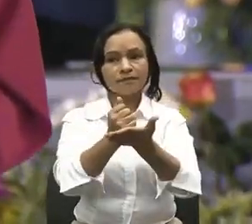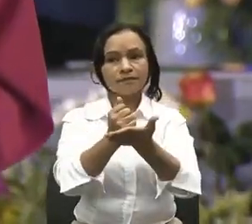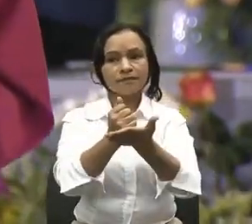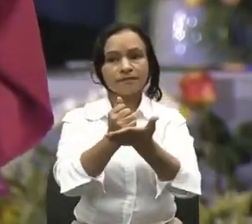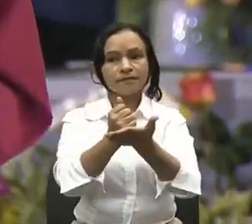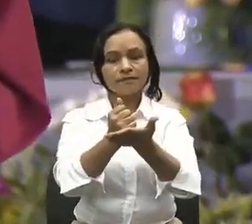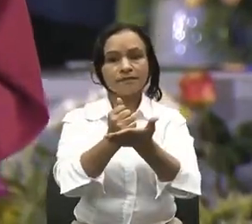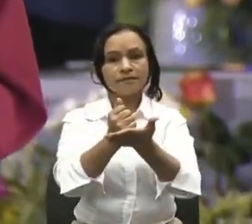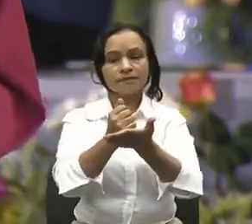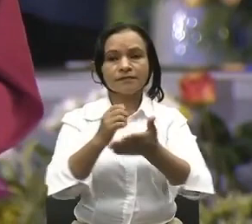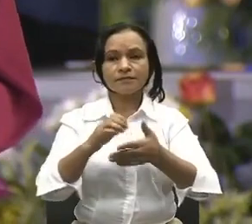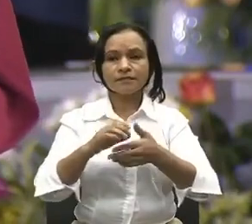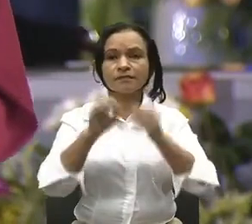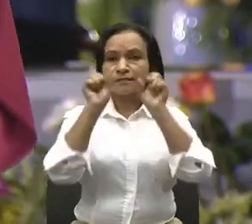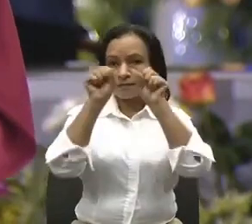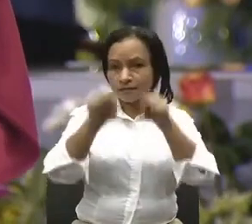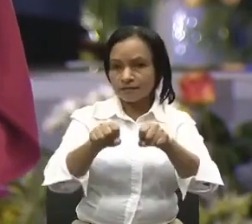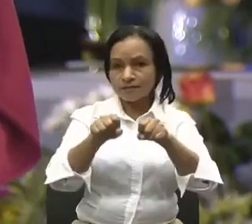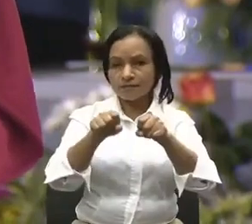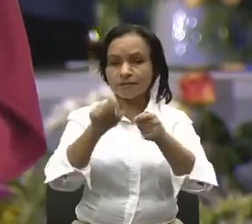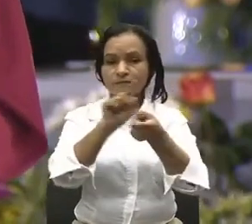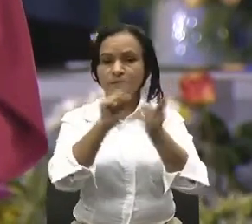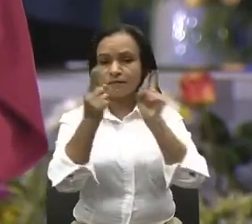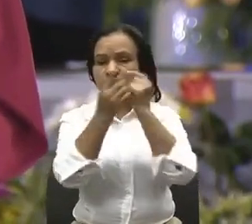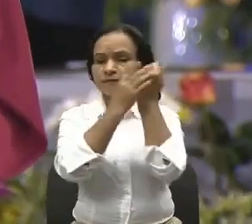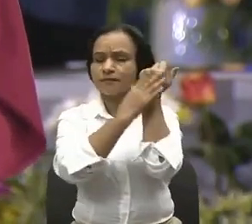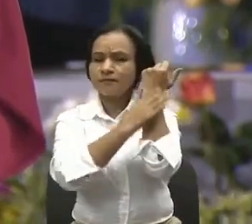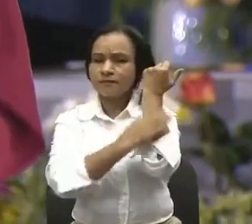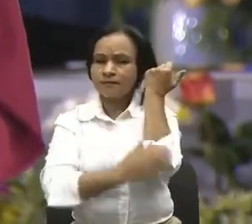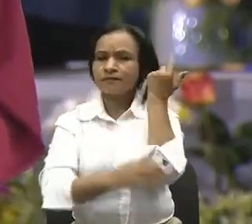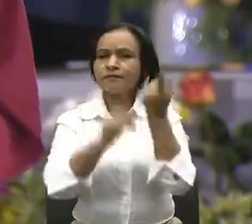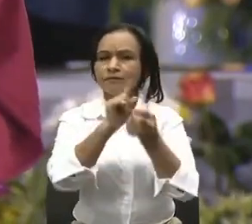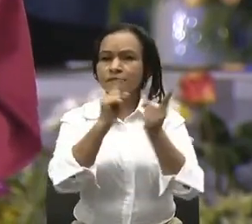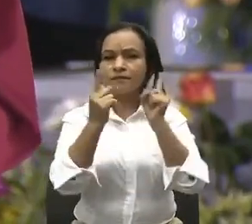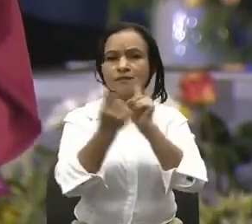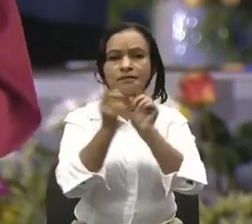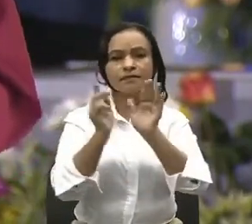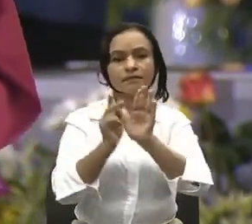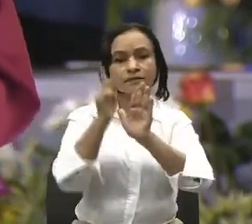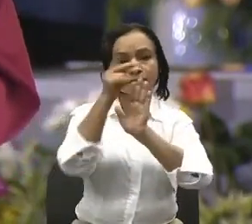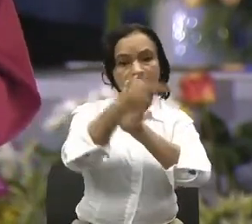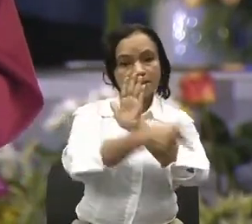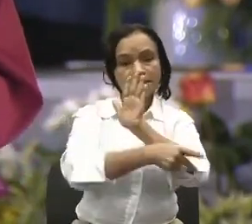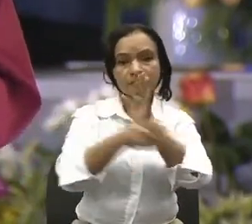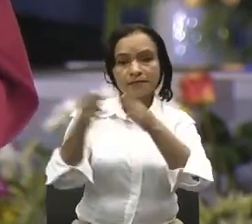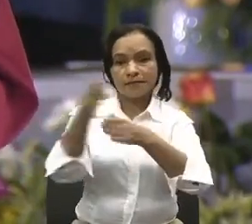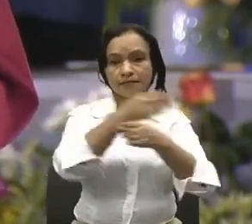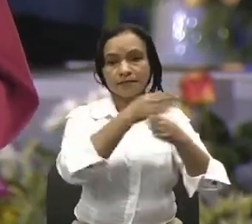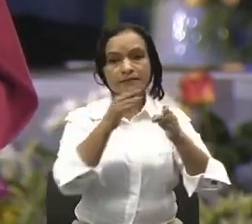para poder vencer la pobreza en los países